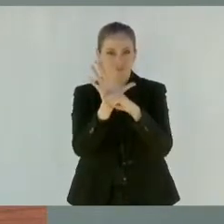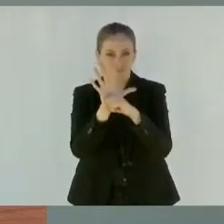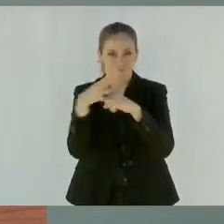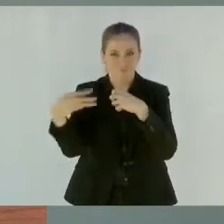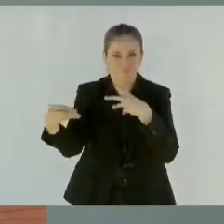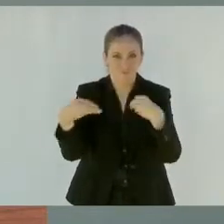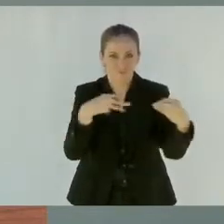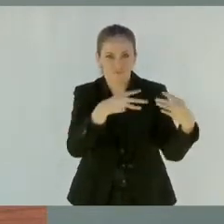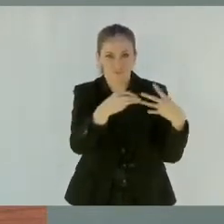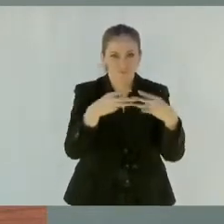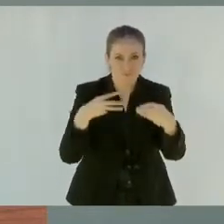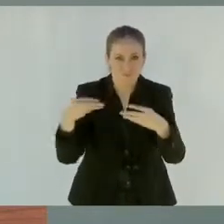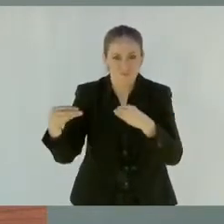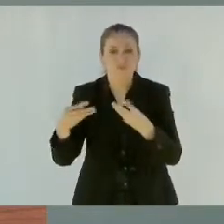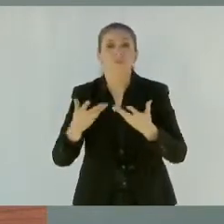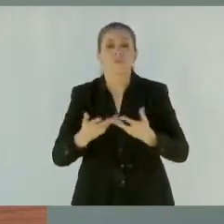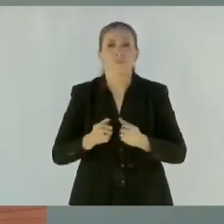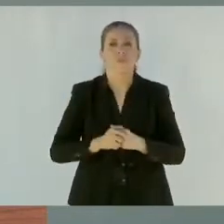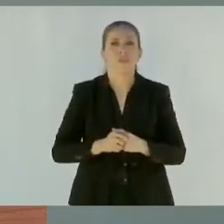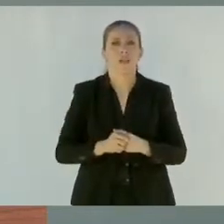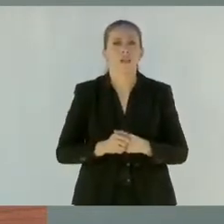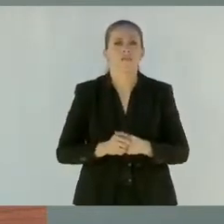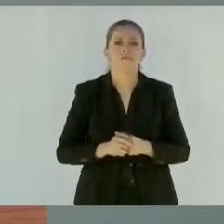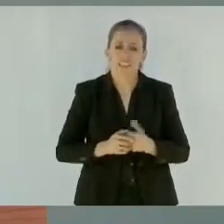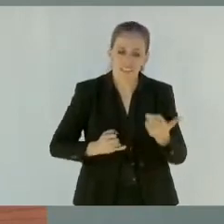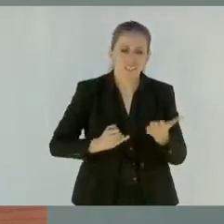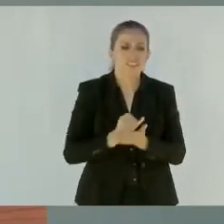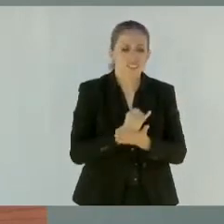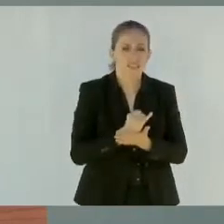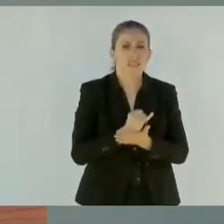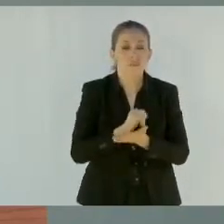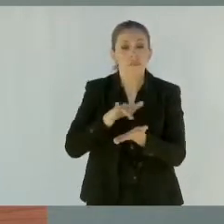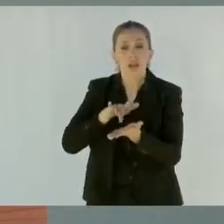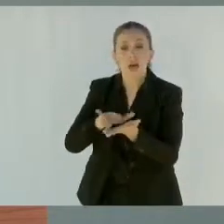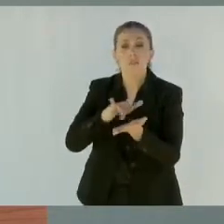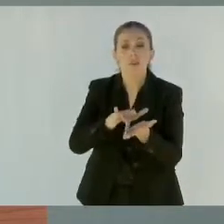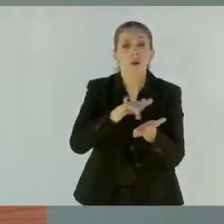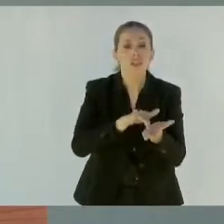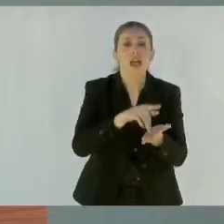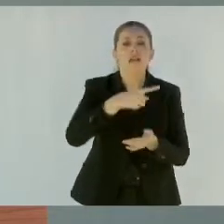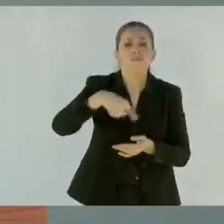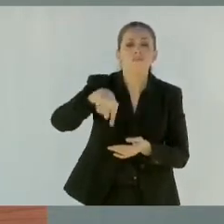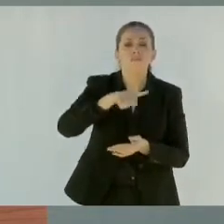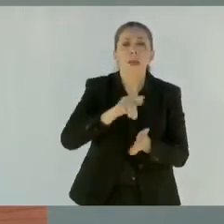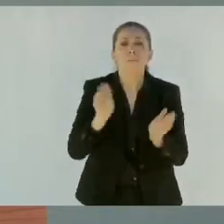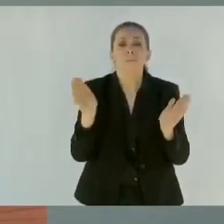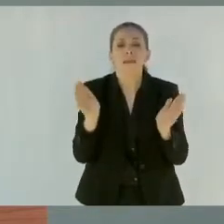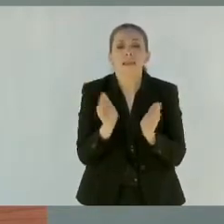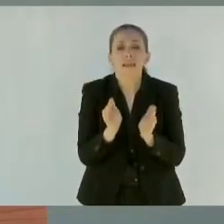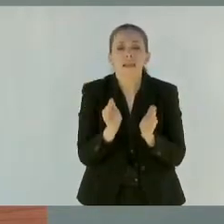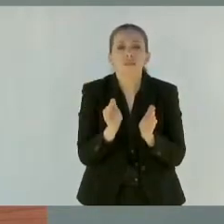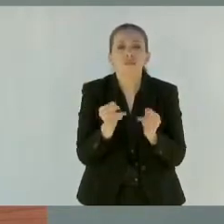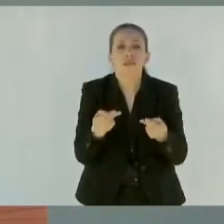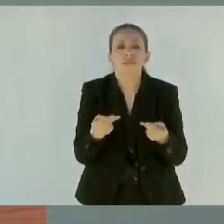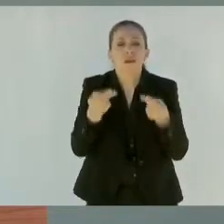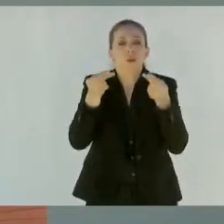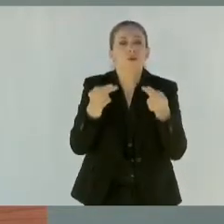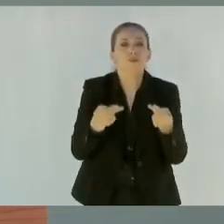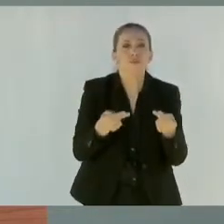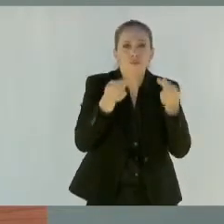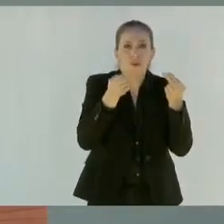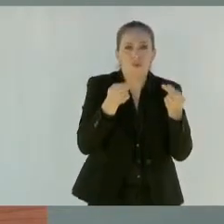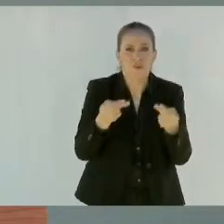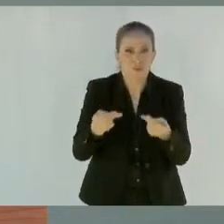la decisión de apoyar a pequeños empresarios del sector formal y del sector informal.